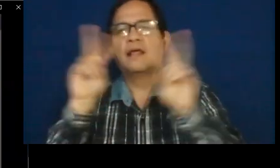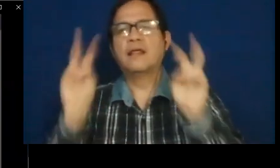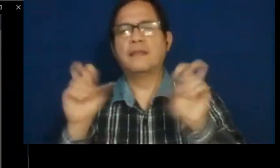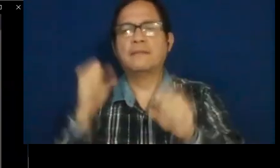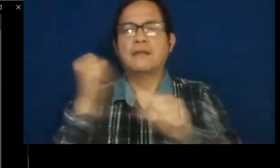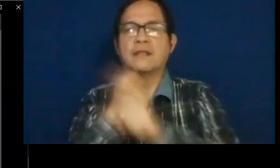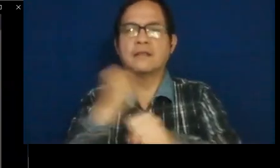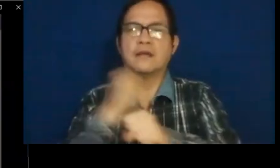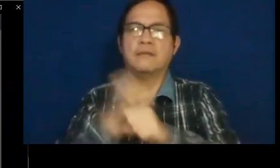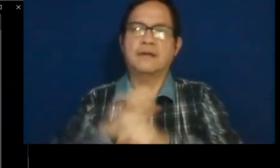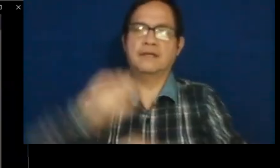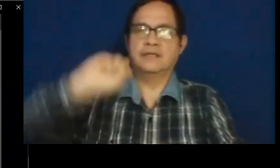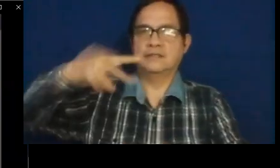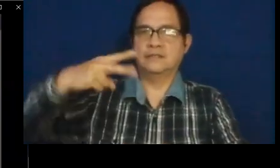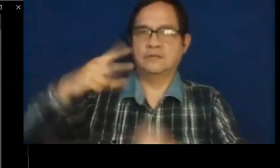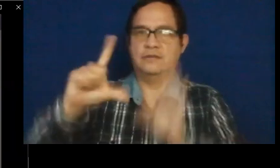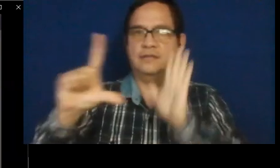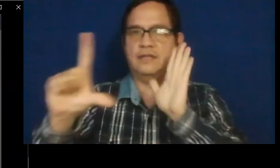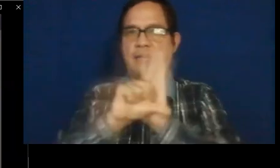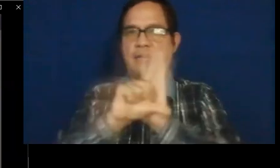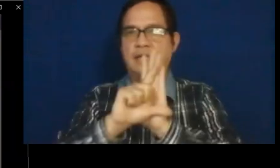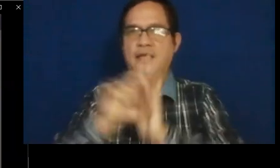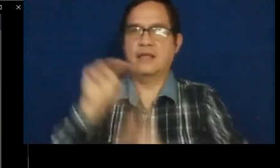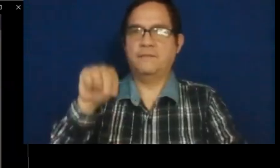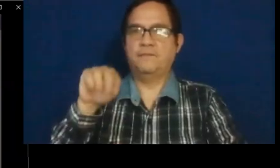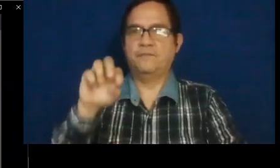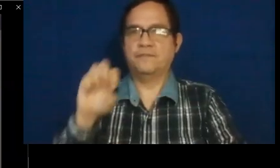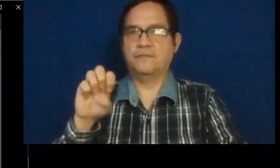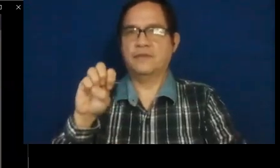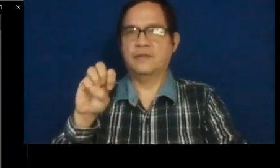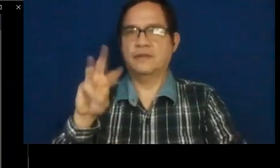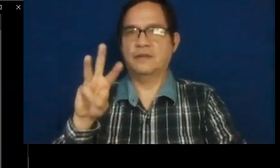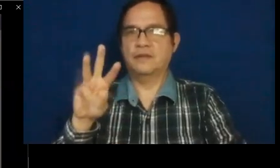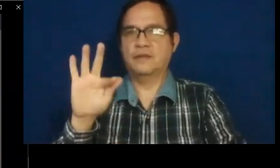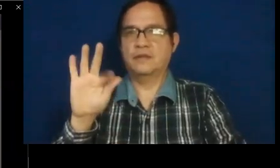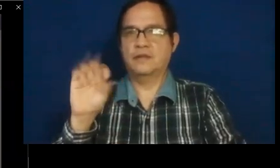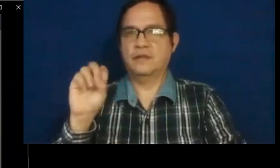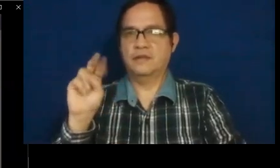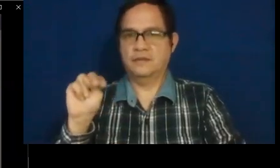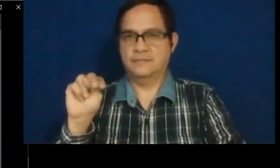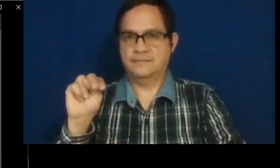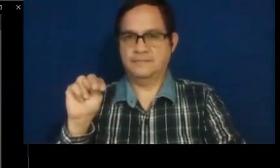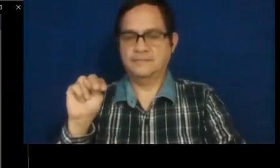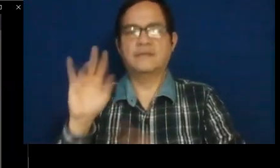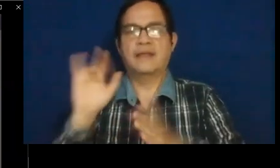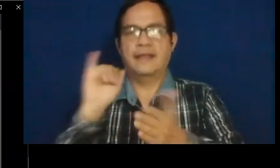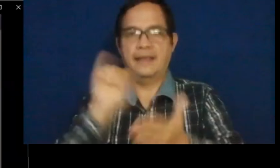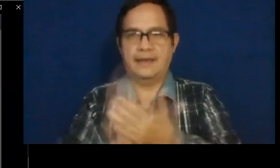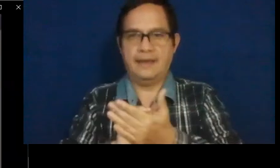se denomina segunda ley de Newton. 2.